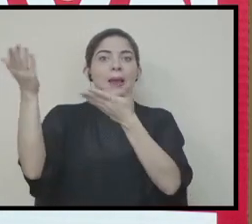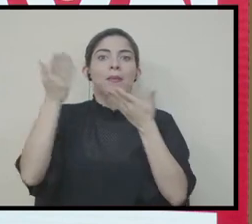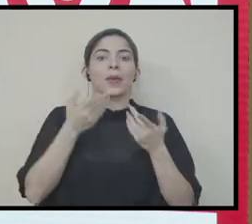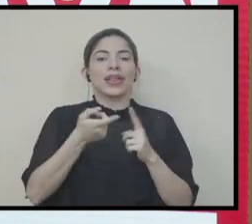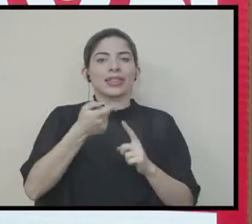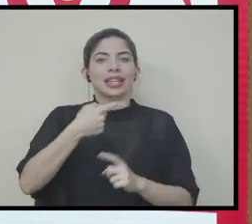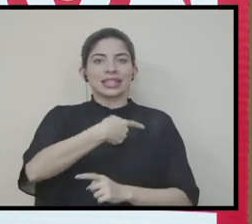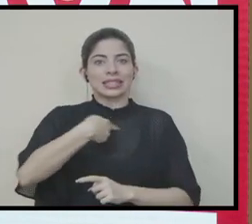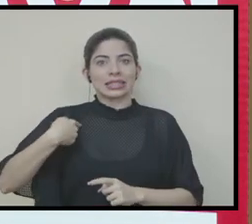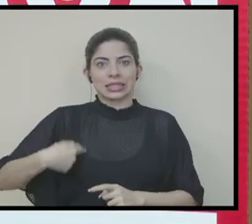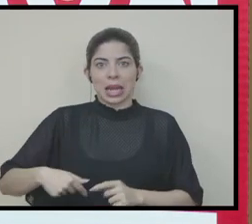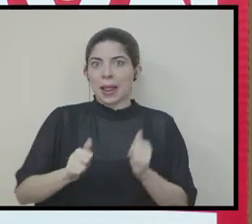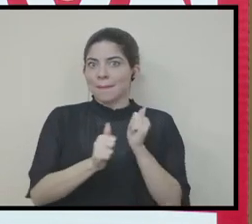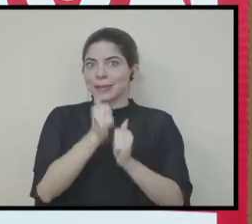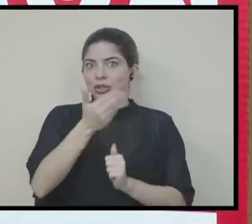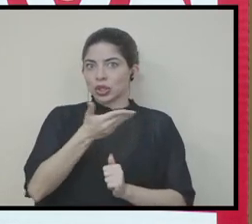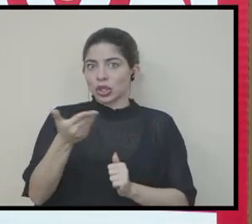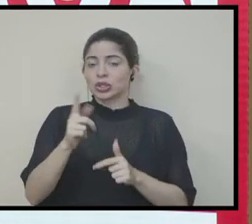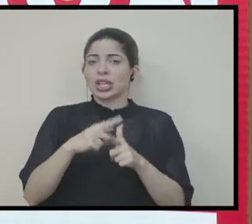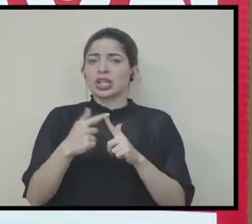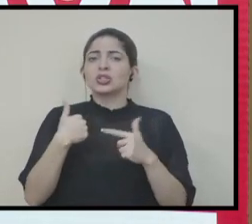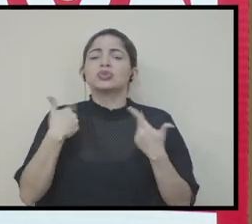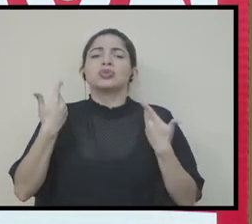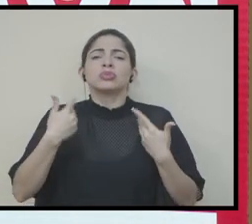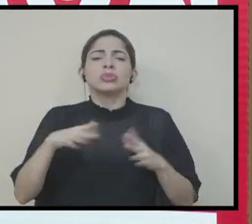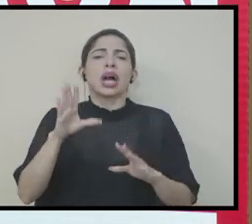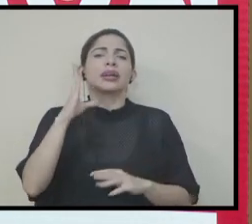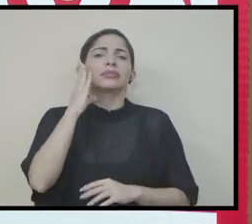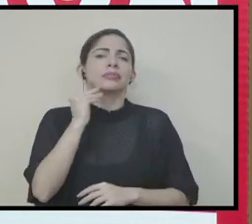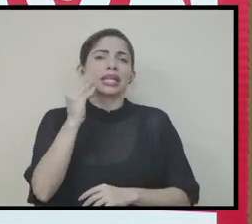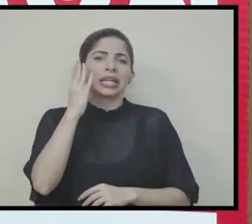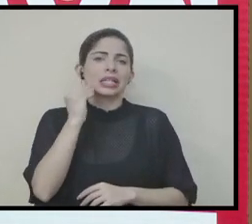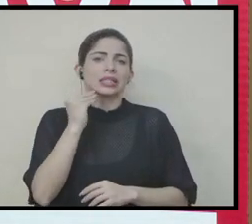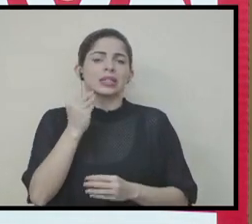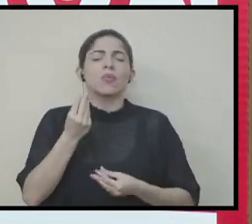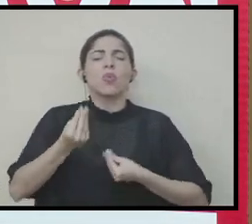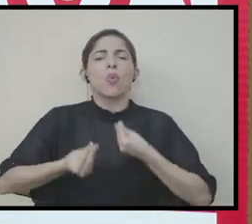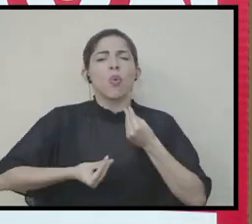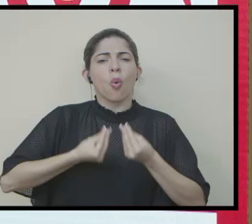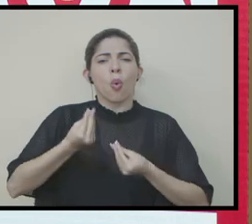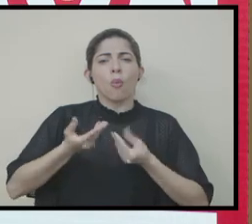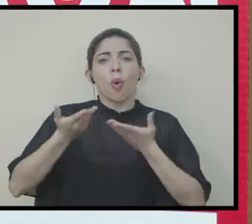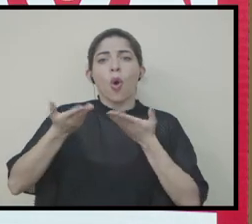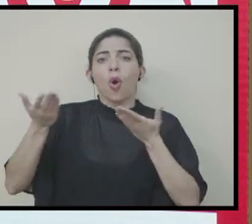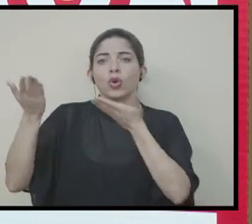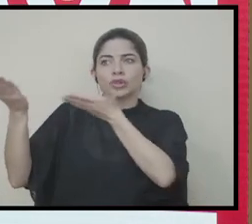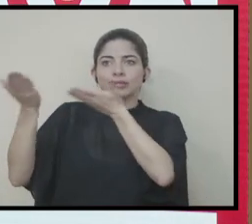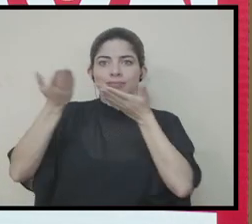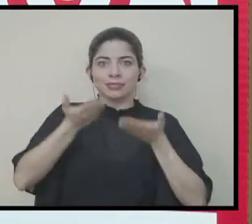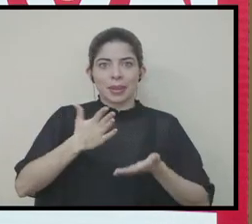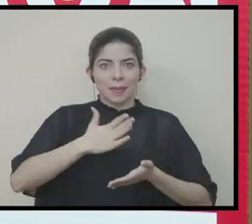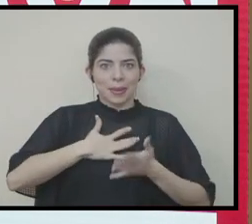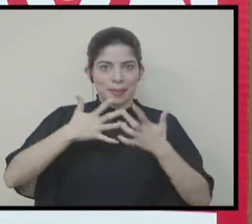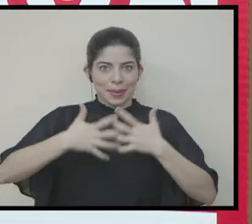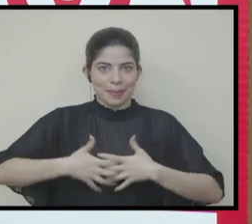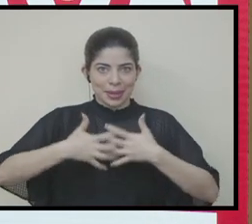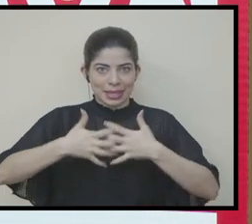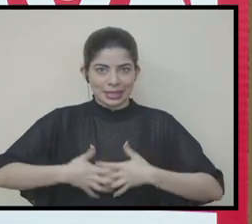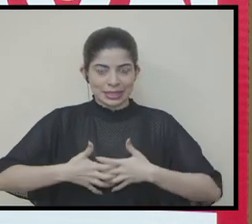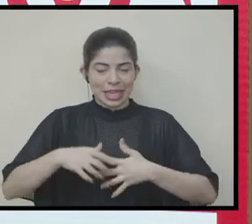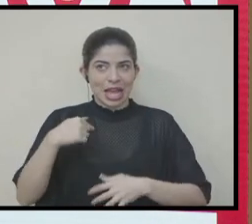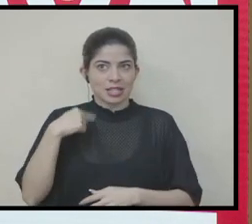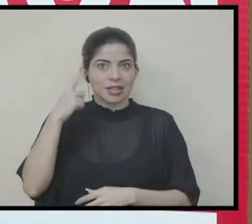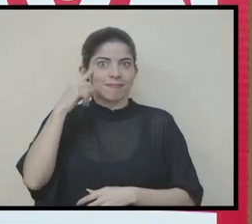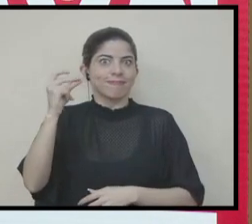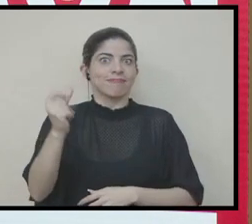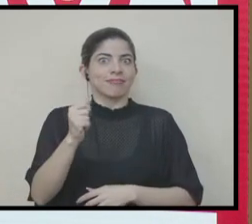China. Entonces ya tenía algo de experiencia en cómo traer cosas para mi empresa. Y dije, aquí